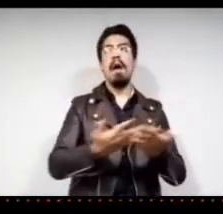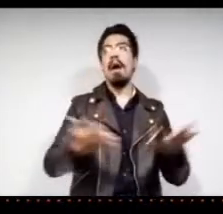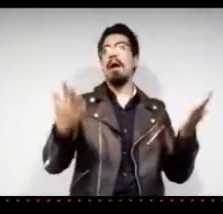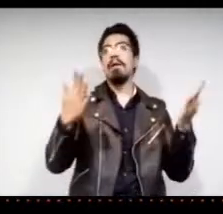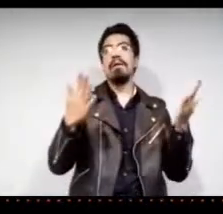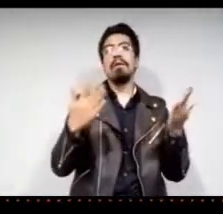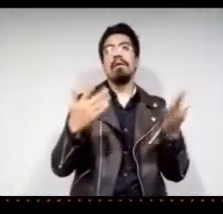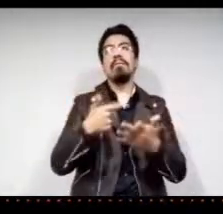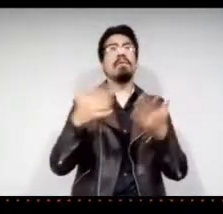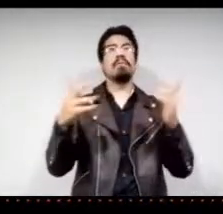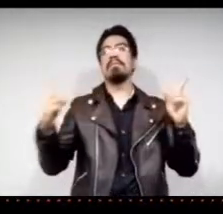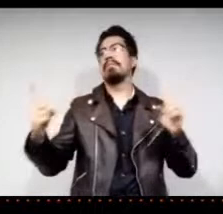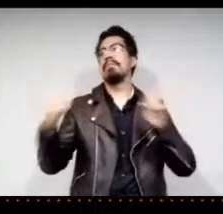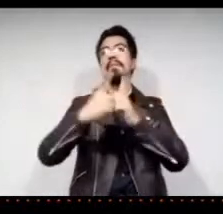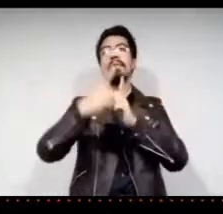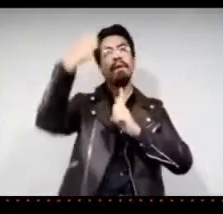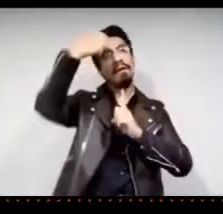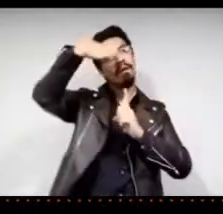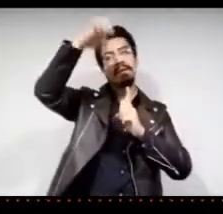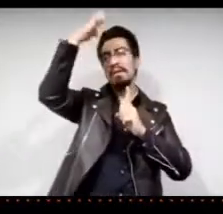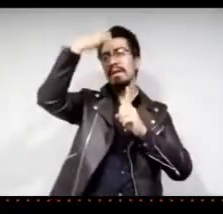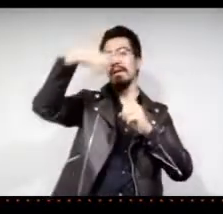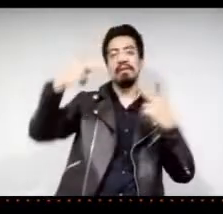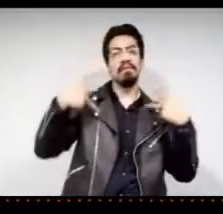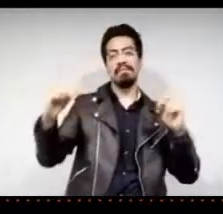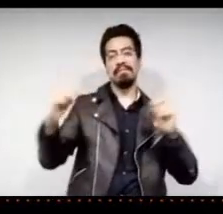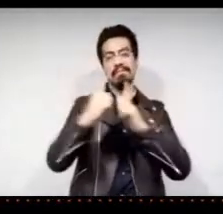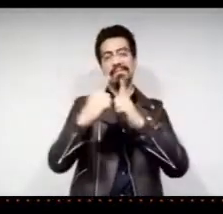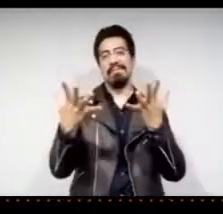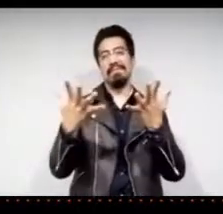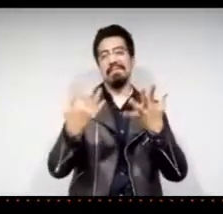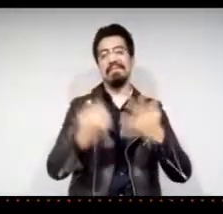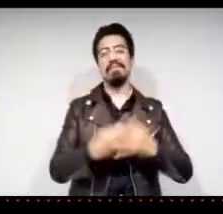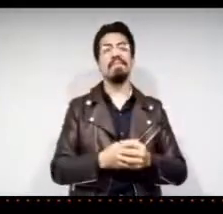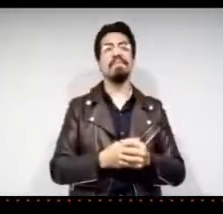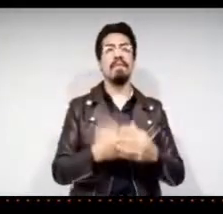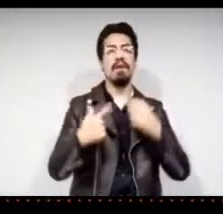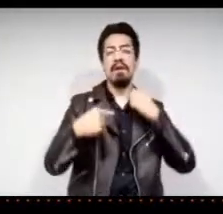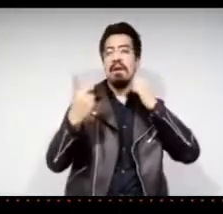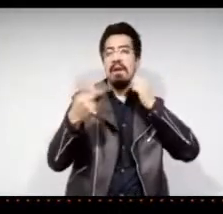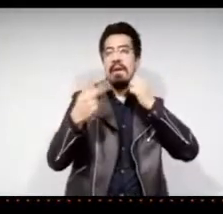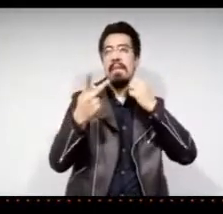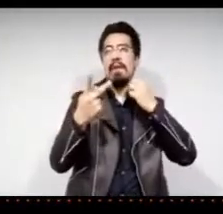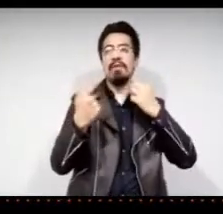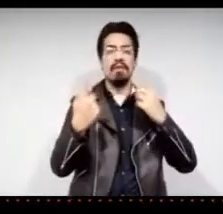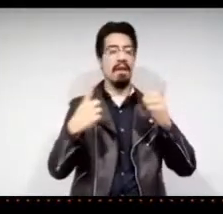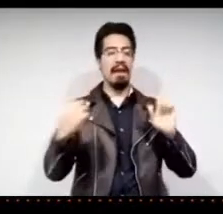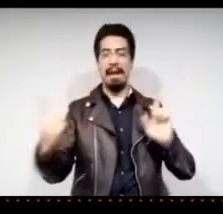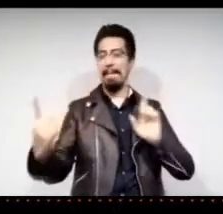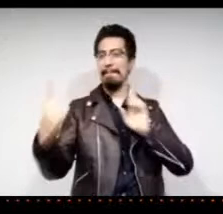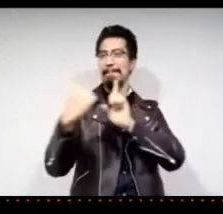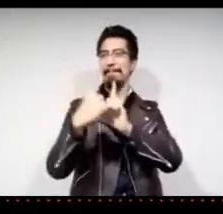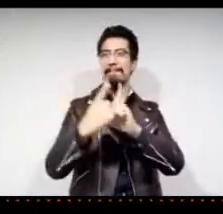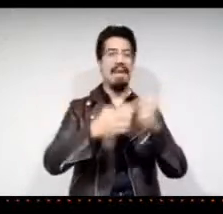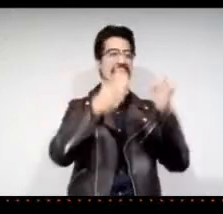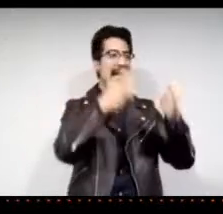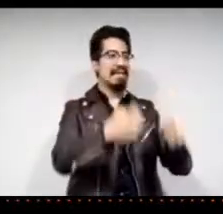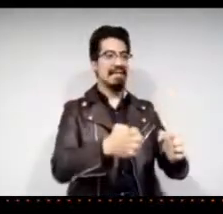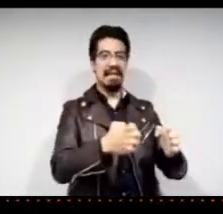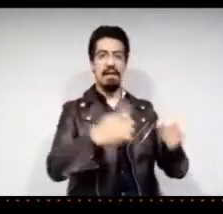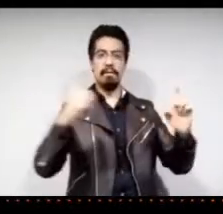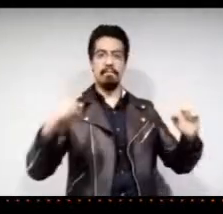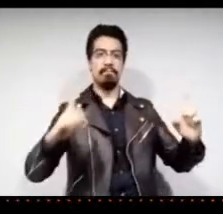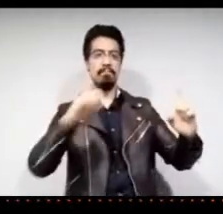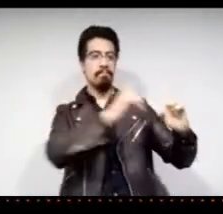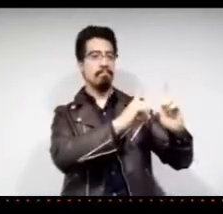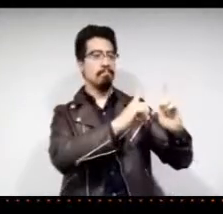física. Yo aquí lo que comentaría sería cuestionar la premisa de la presencialidad misma, ¿no? Cada vez